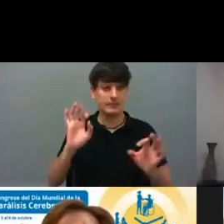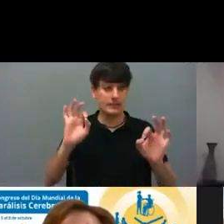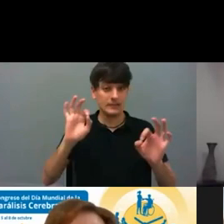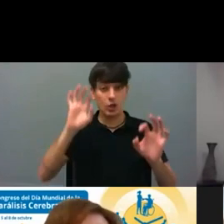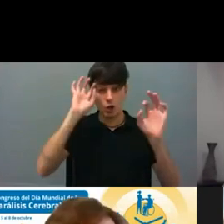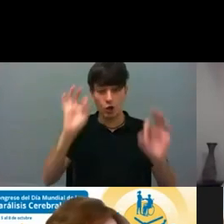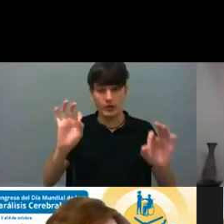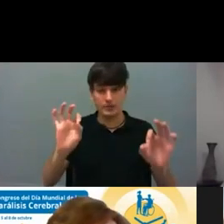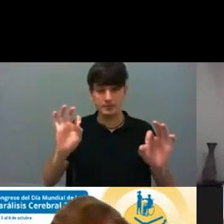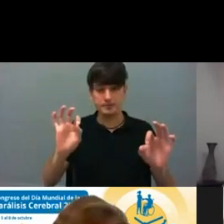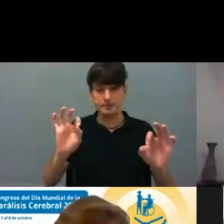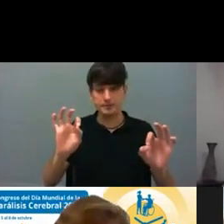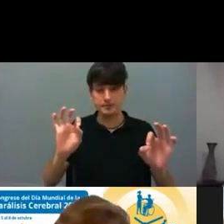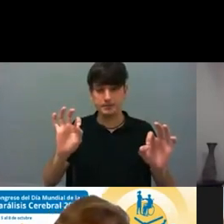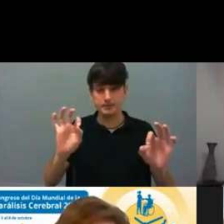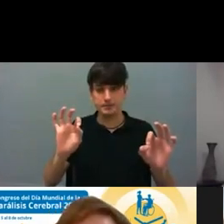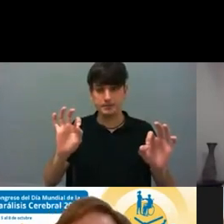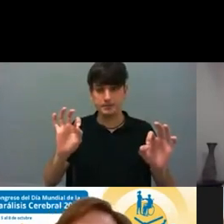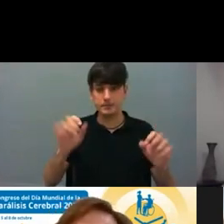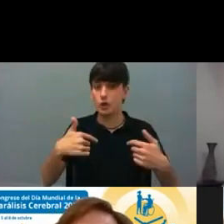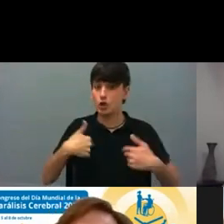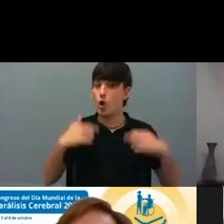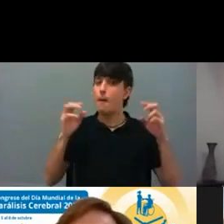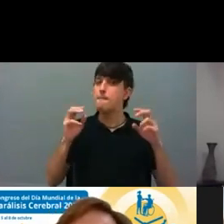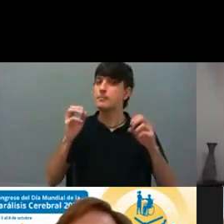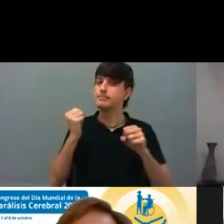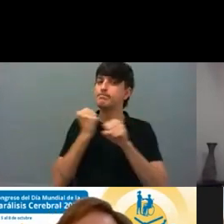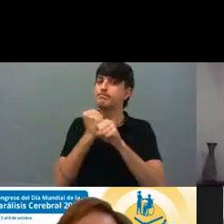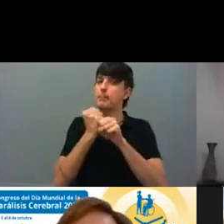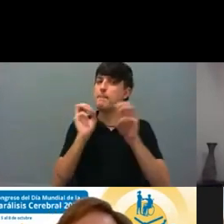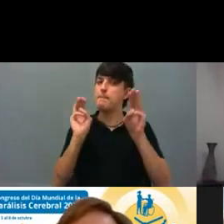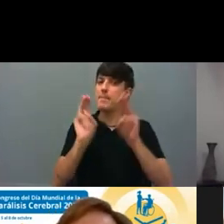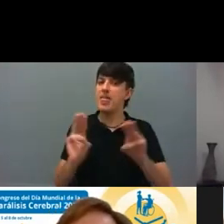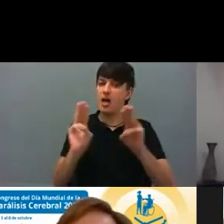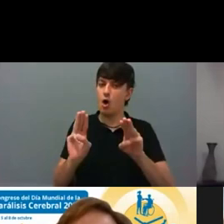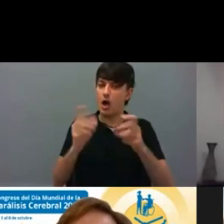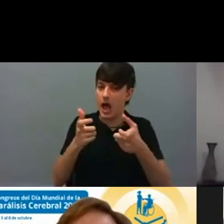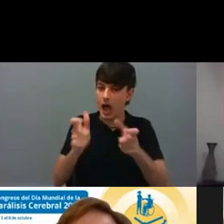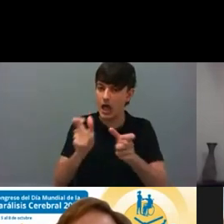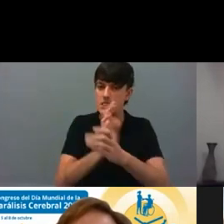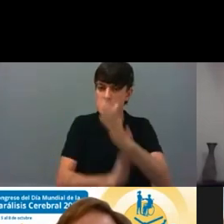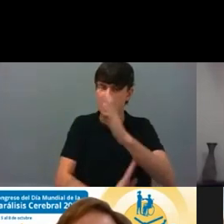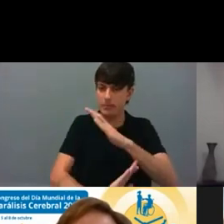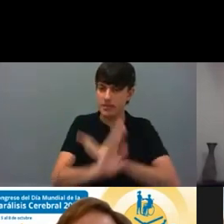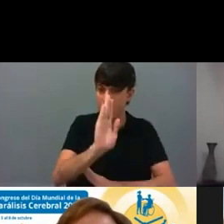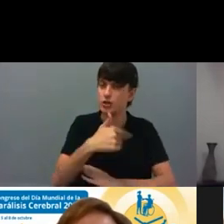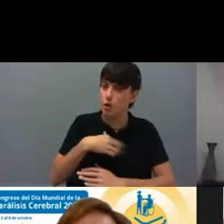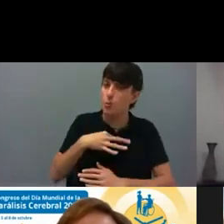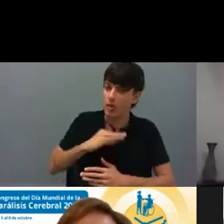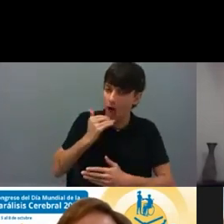evidentemente, como soy pedagoga en esta área de discapacidad, he podido ayudarlo,